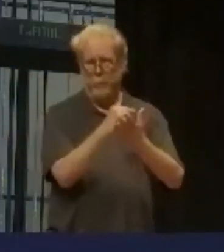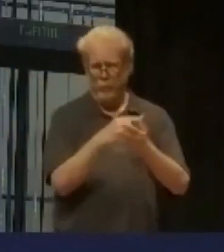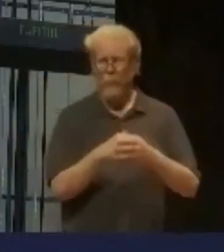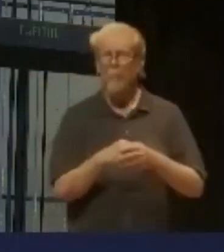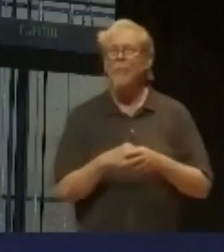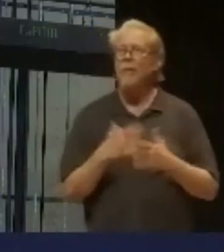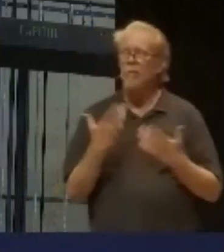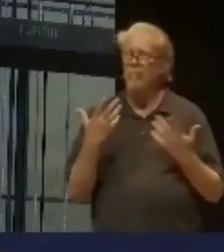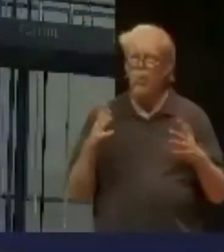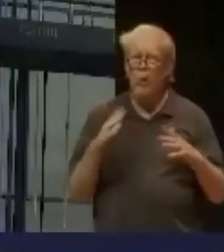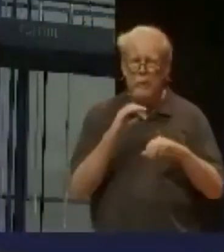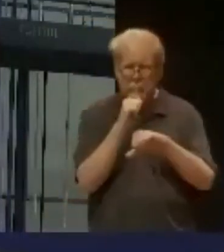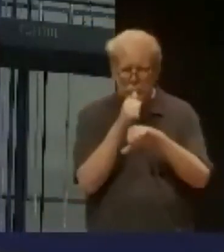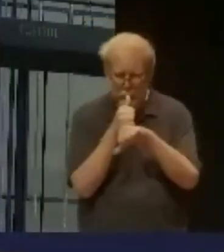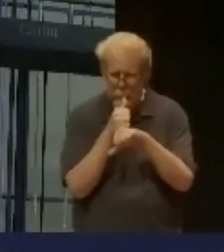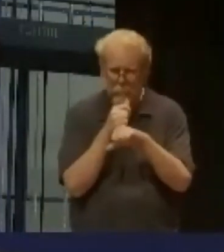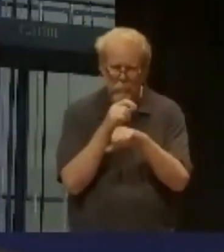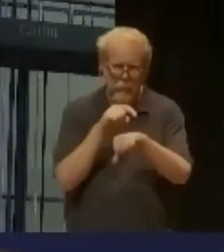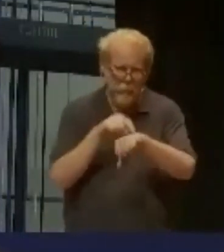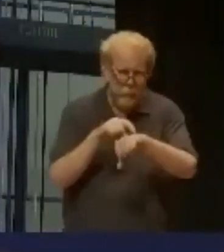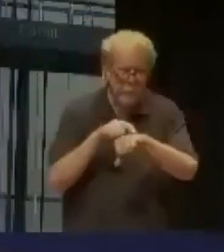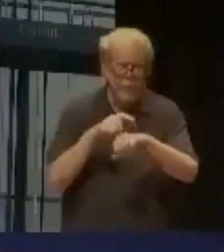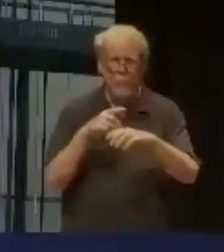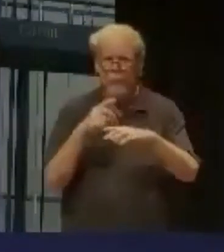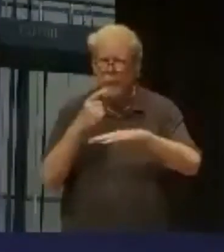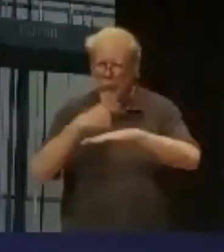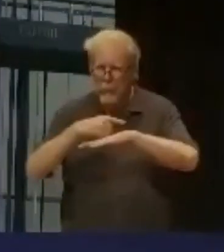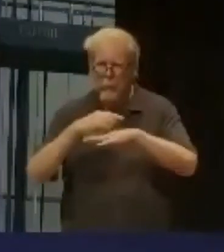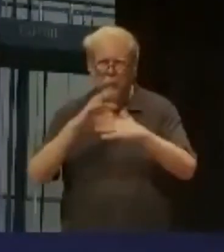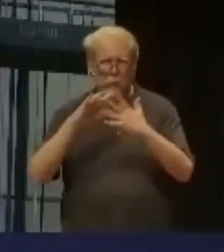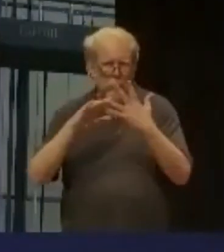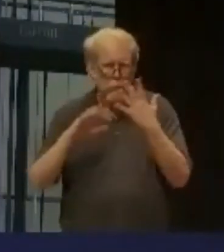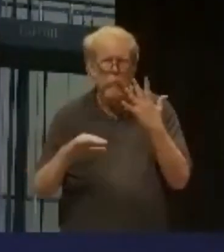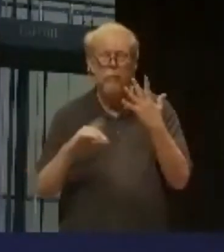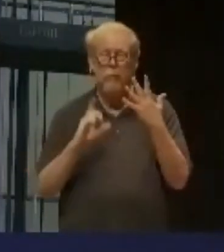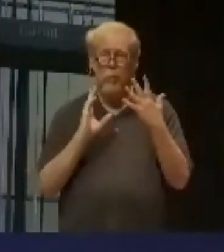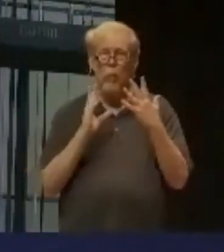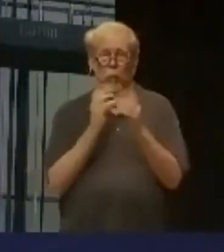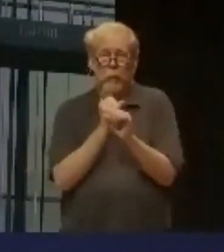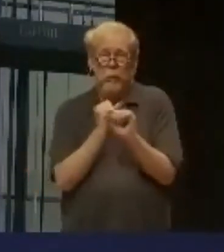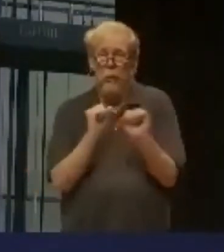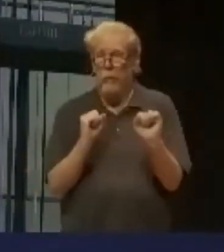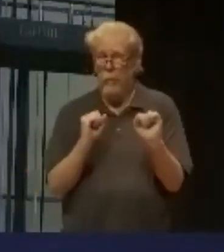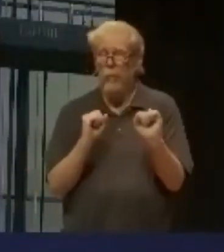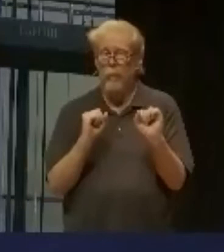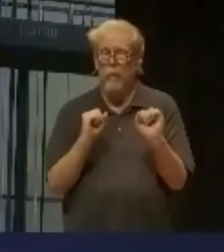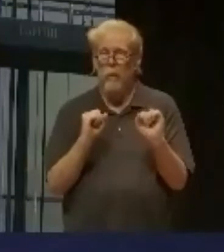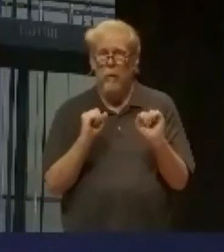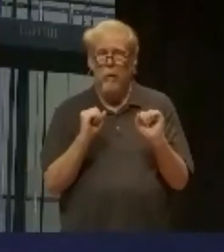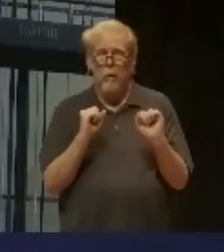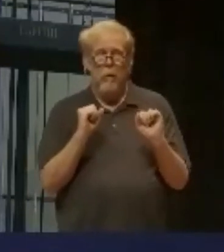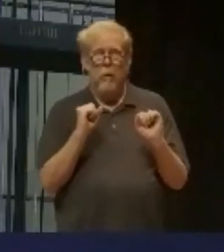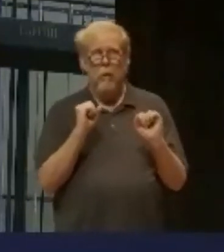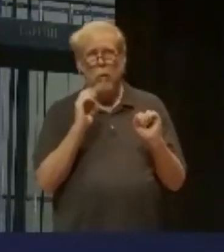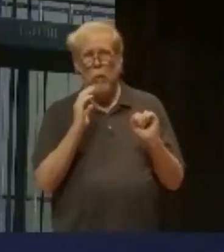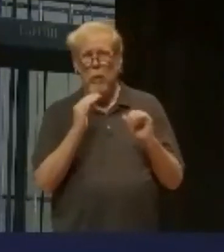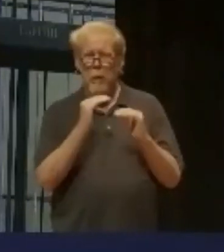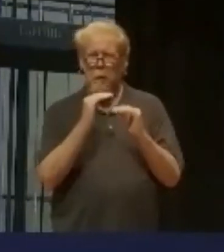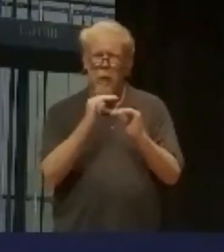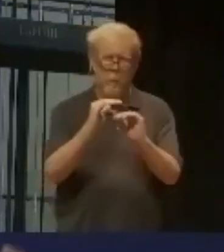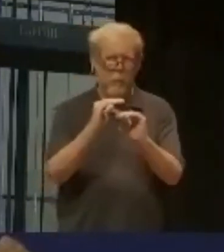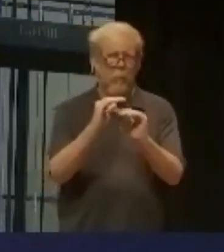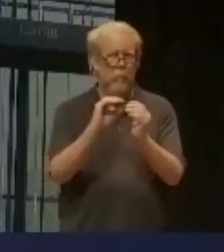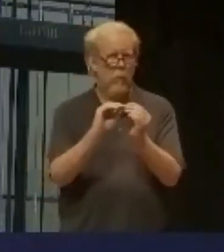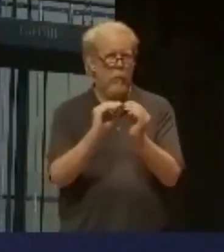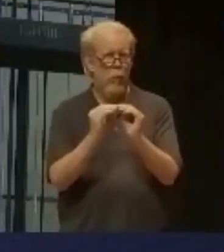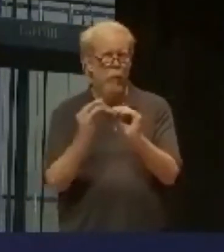los detalles de las familias. Estamos estableciendo ya las fechas. Y vamos a mantenernos seguros. Va a haber un límite de